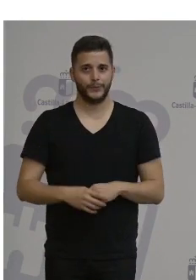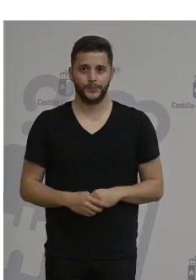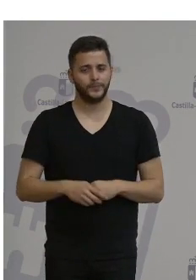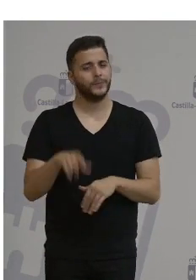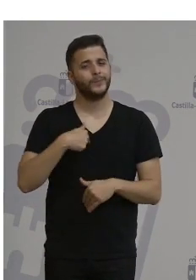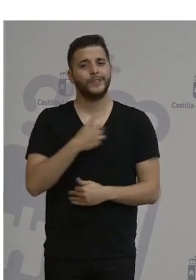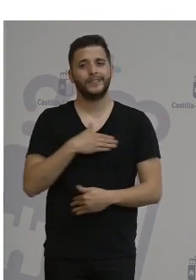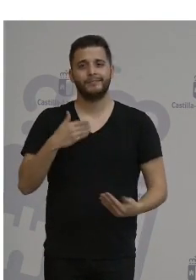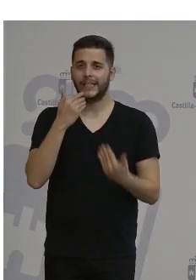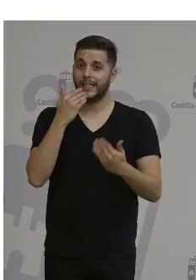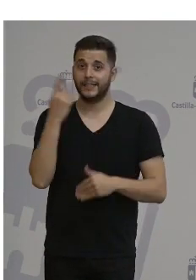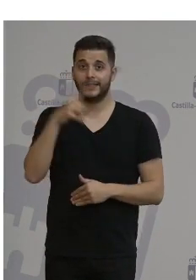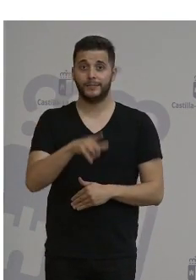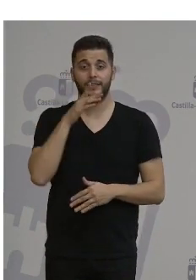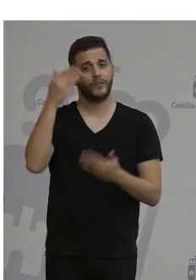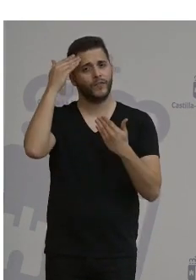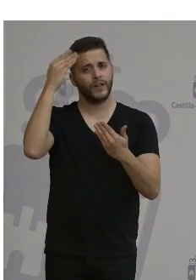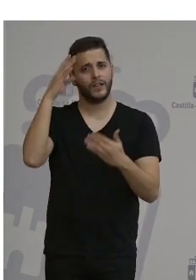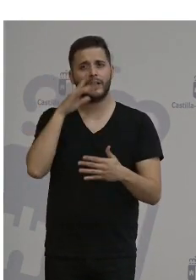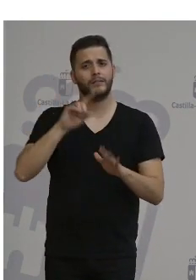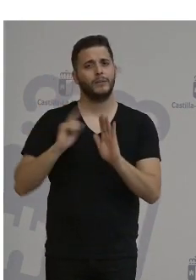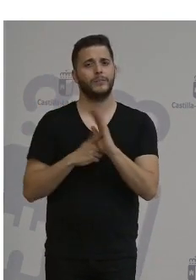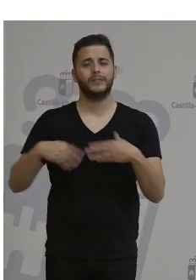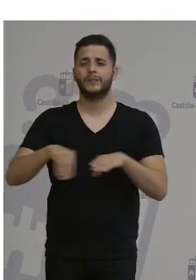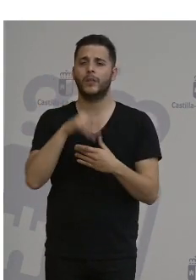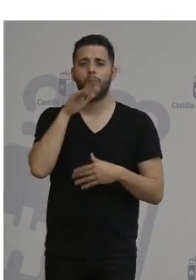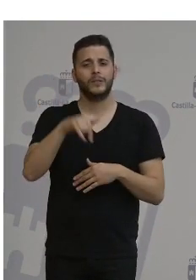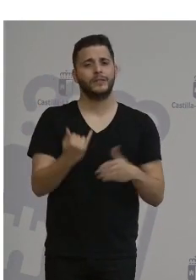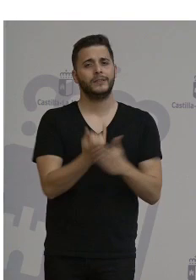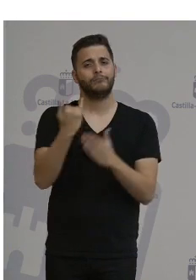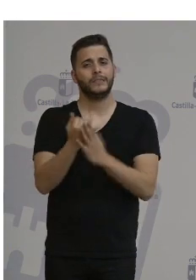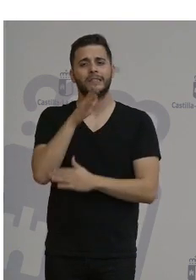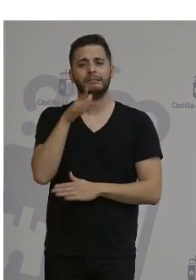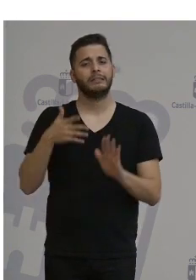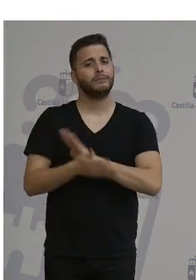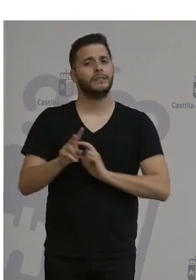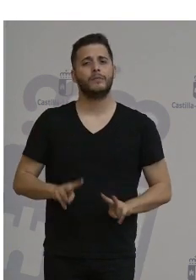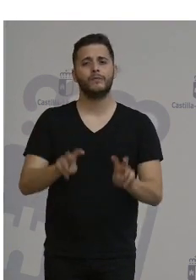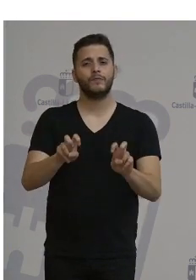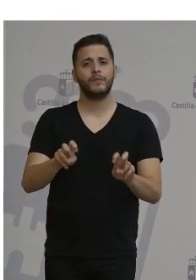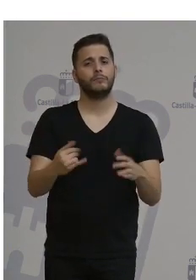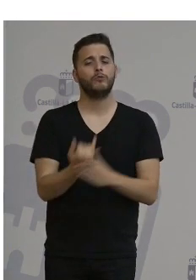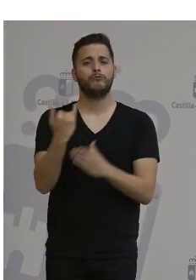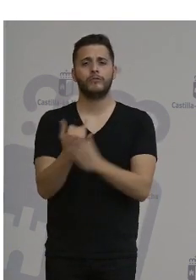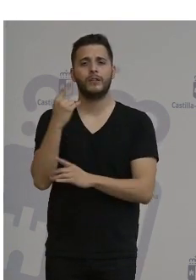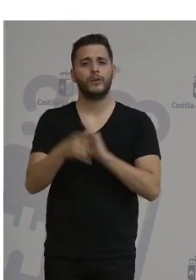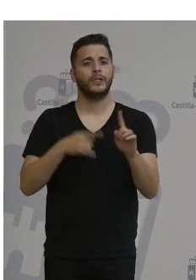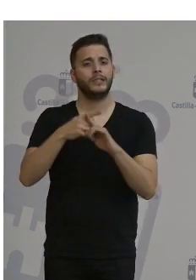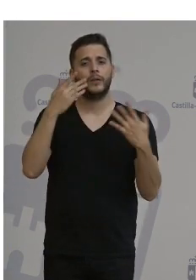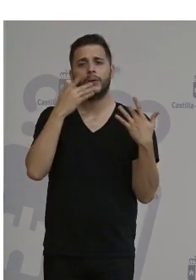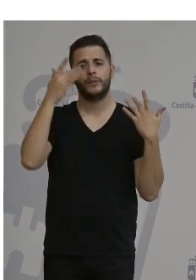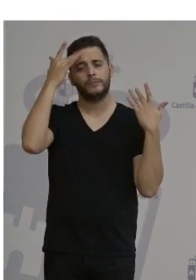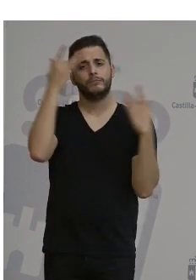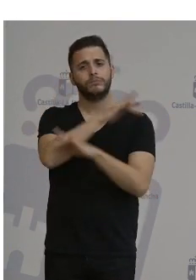felicitar a plena inclusión por esta jornada, que constituye una magnífica iniciativa para visibilizar y divulgar a la sociedad las actuaciones